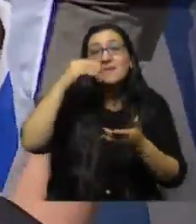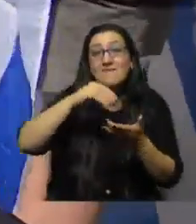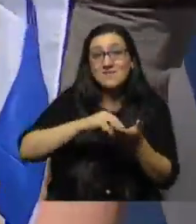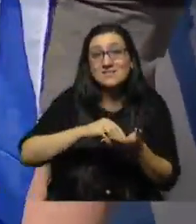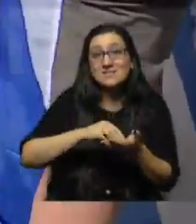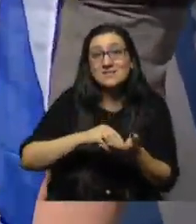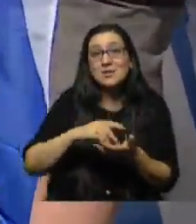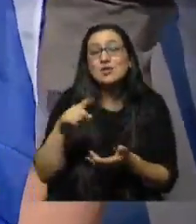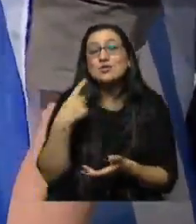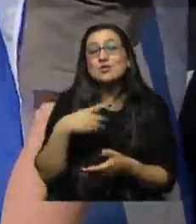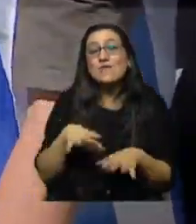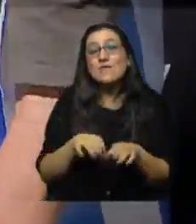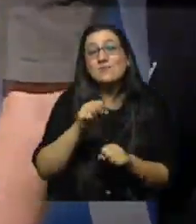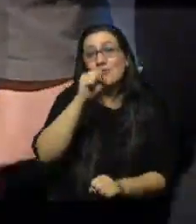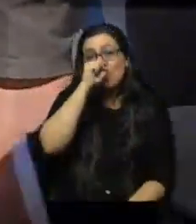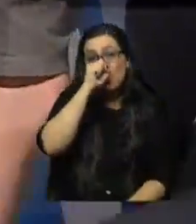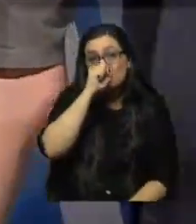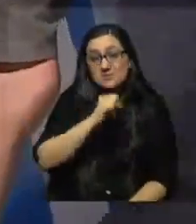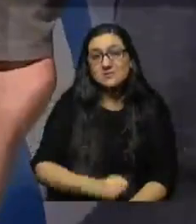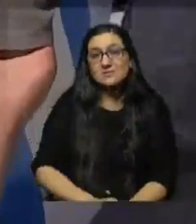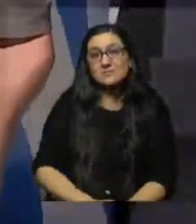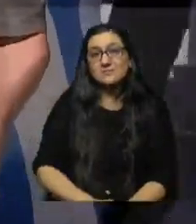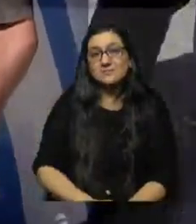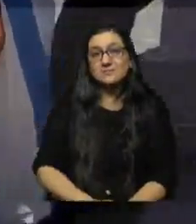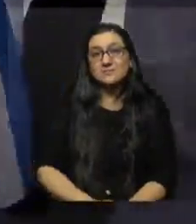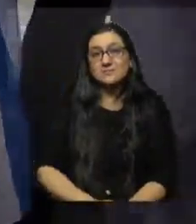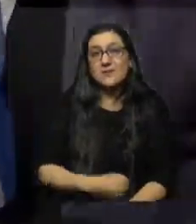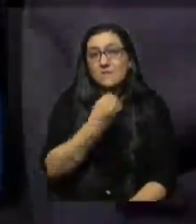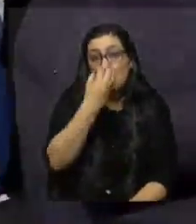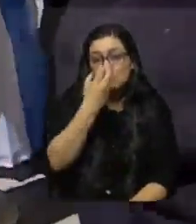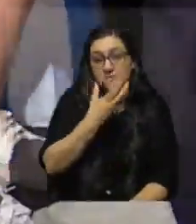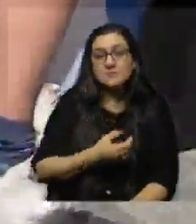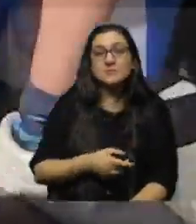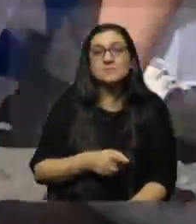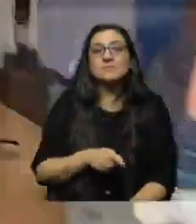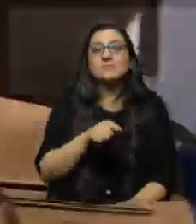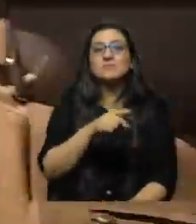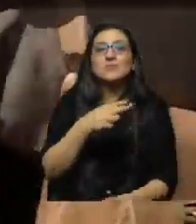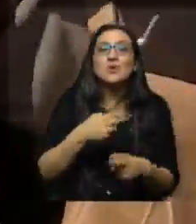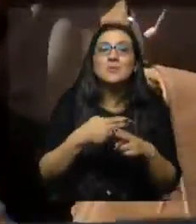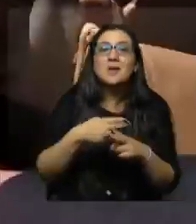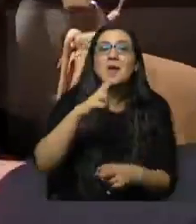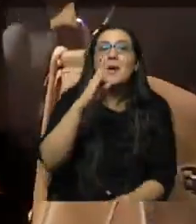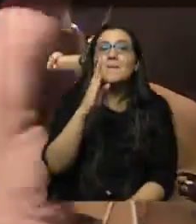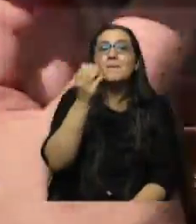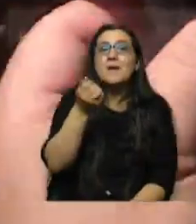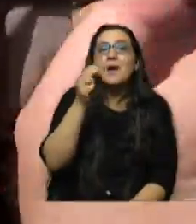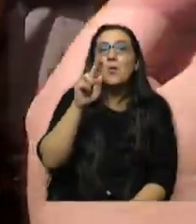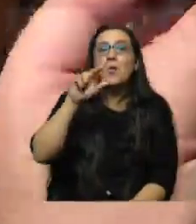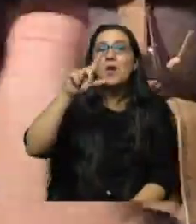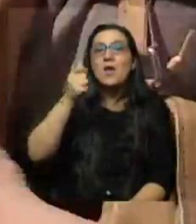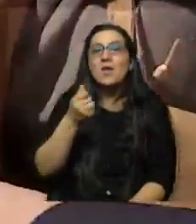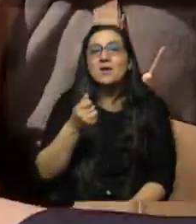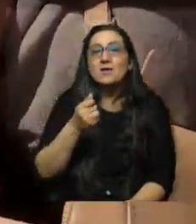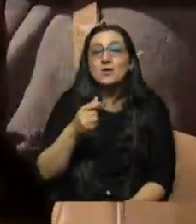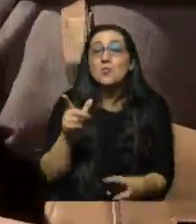venimos. Somos de Flores. ¿De Flores y en familia? Sí, vinimos. Está muy bien. ¿Cómo se llama? Paula. Muy bien, Paula. ¿Y cómo